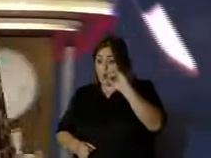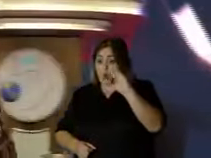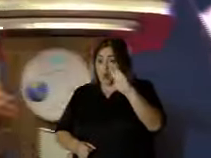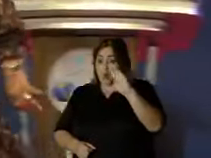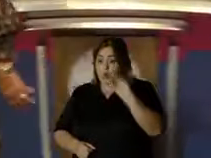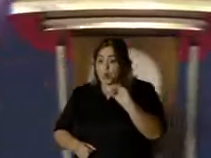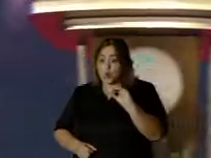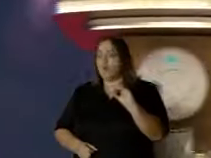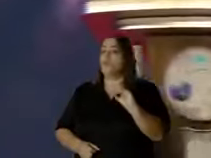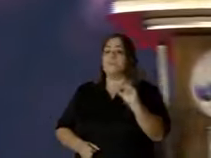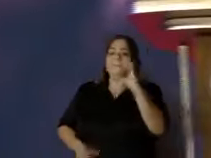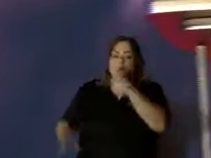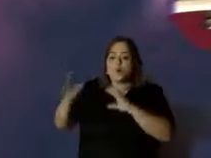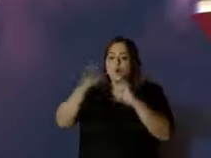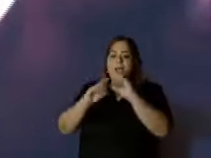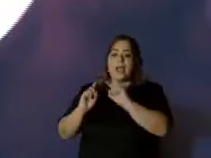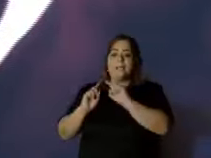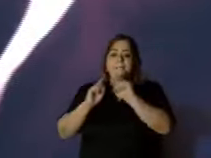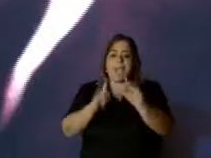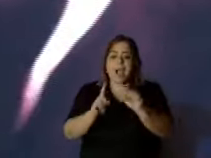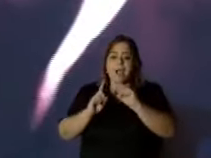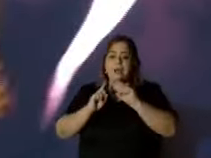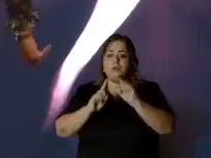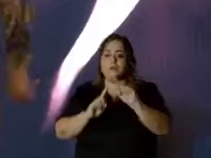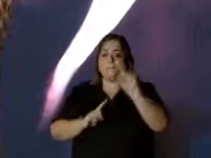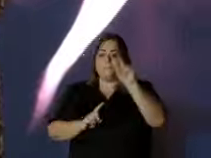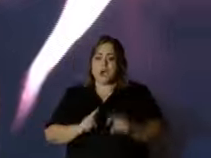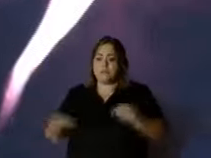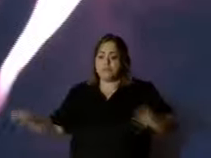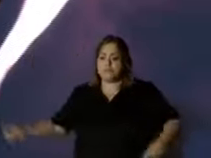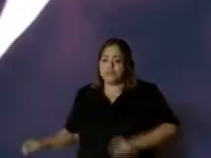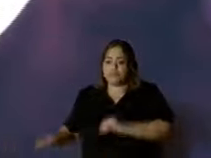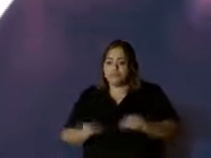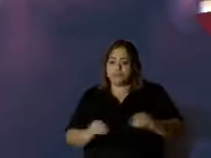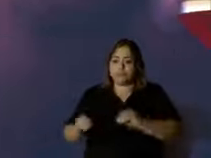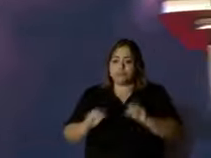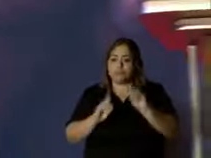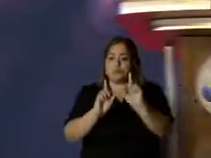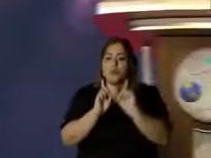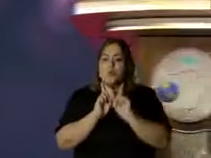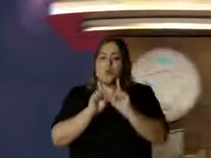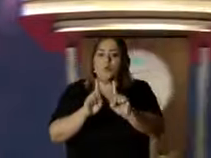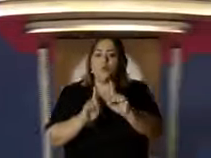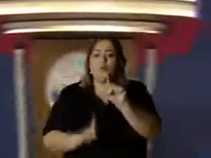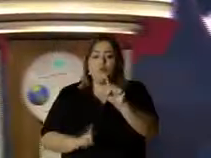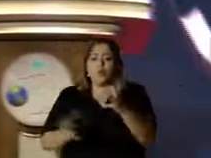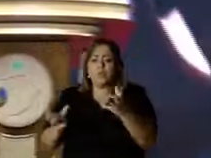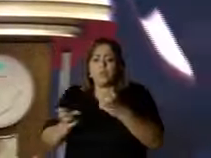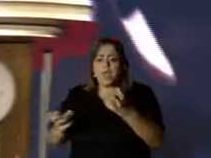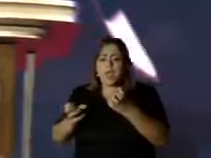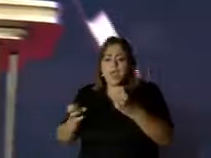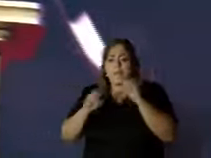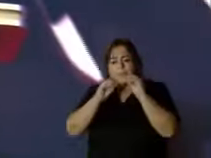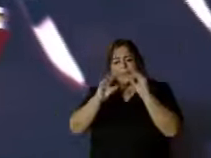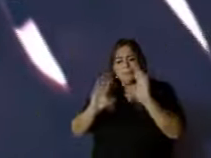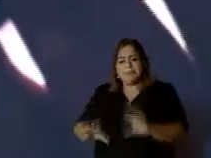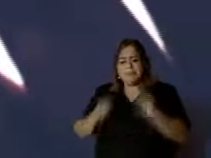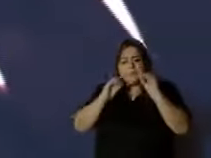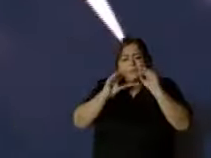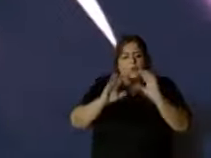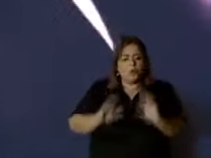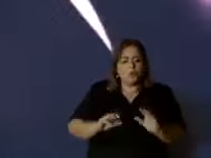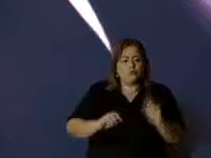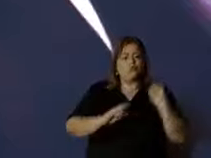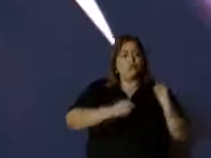donde venden el coco. Oiga, tú tienes que moverse. Si usted quiere una bendición, arranque donde está el Señor, donde el Señor se